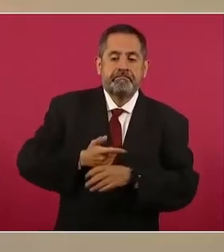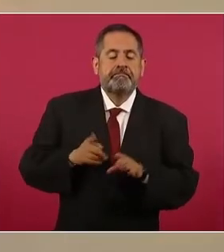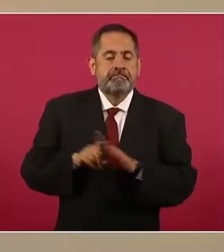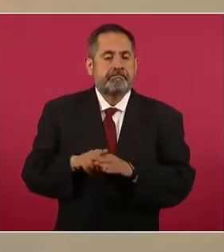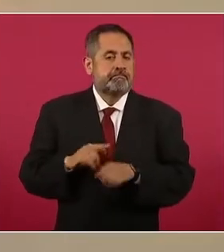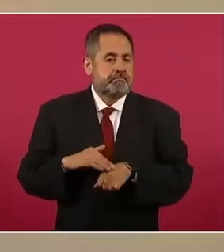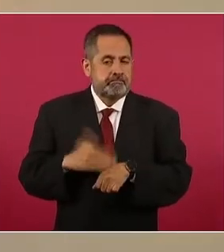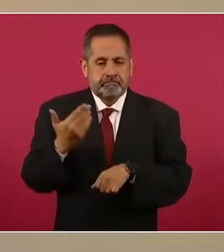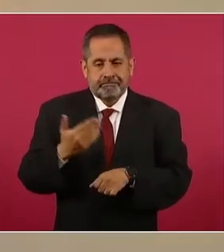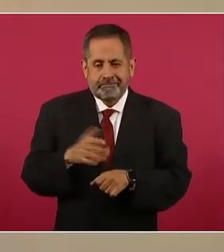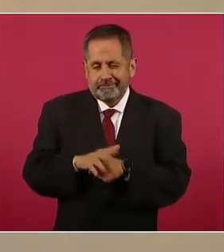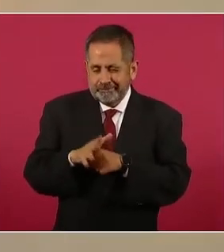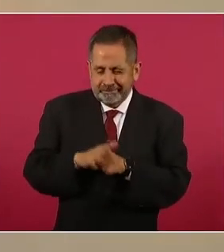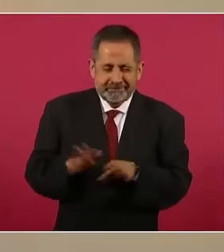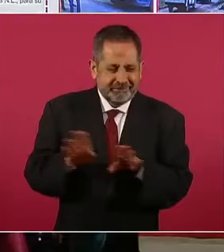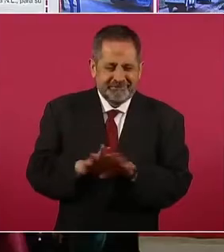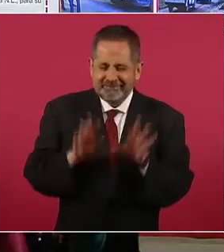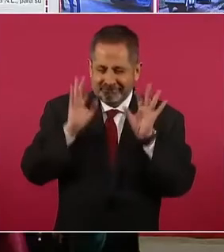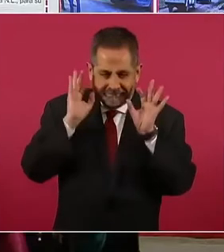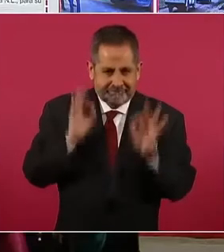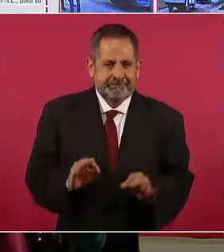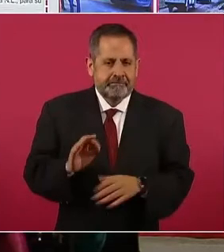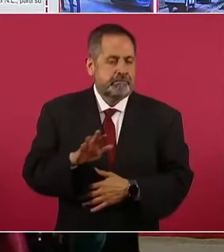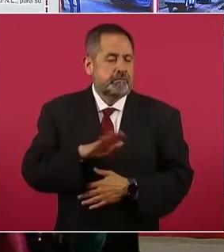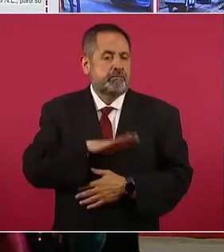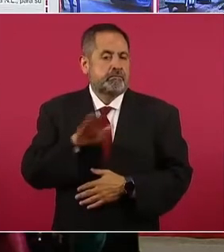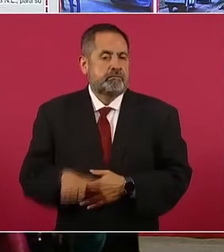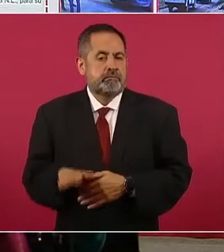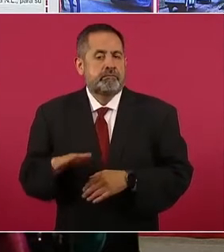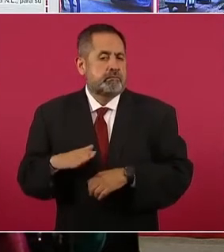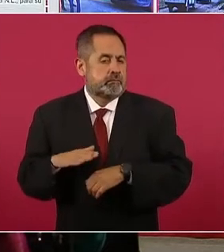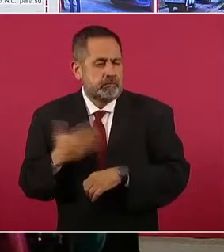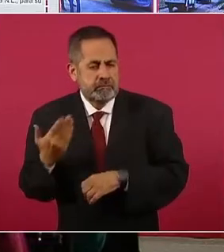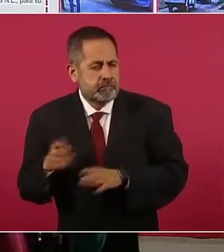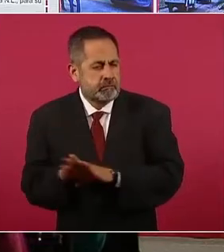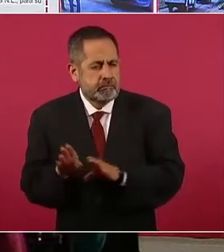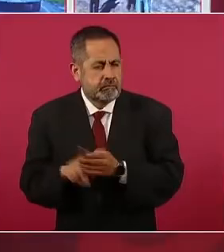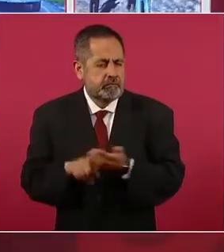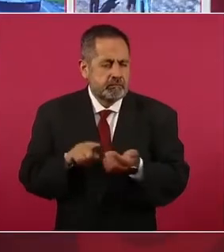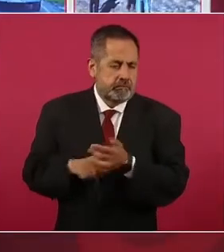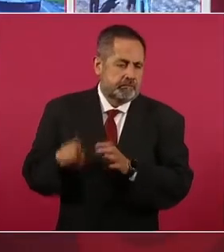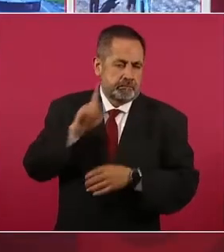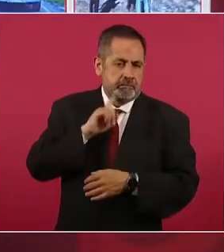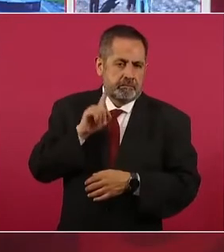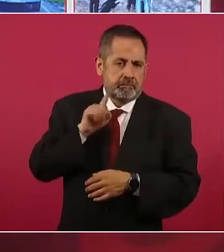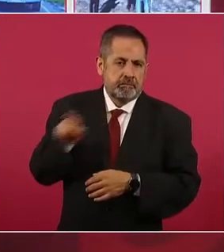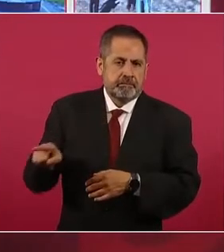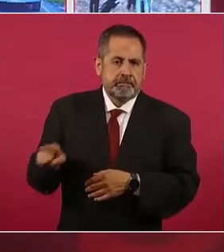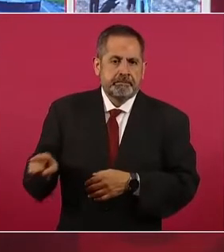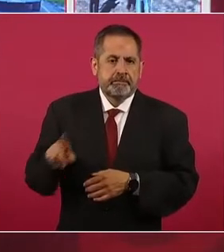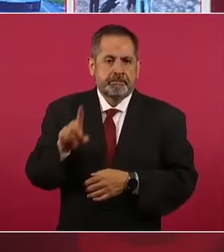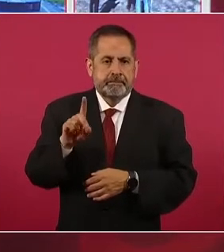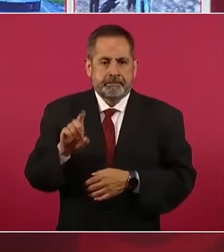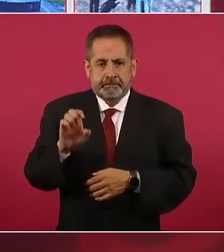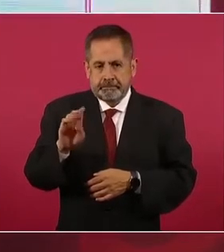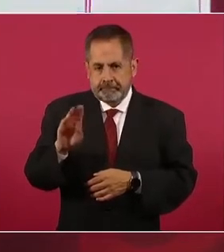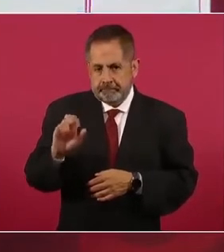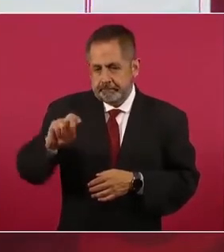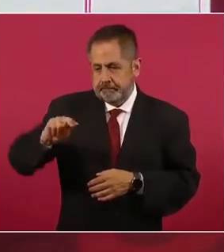determinar con certeza cuál fue la causa de la muerte de Devani Escobar. Siguiente.